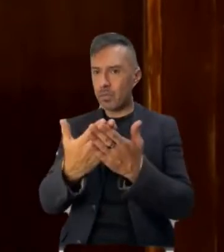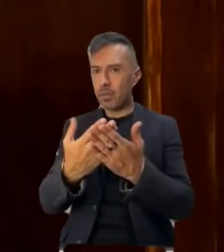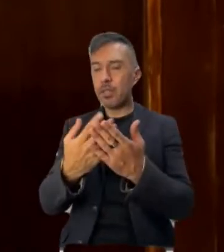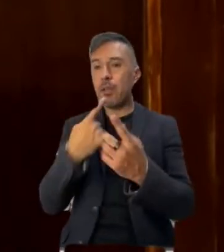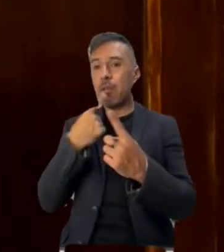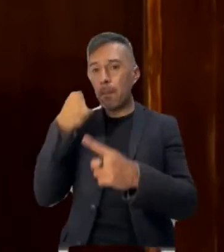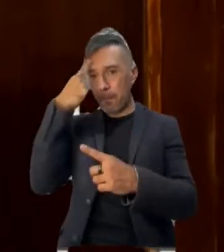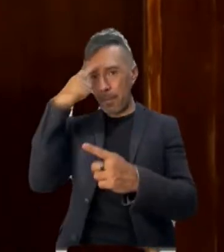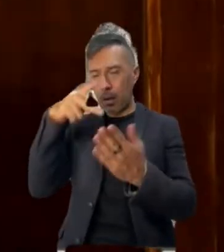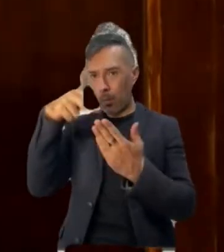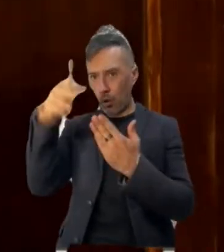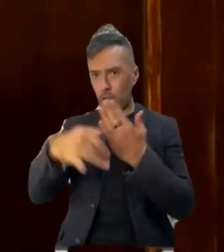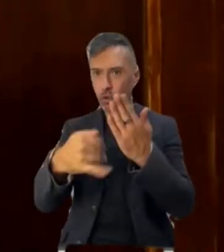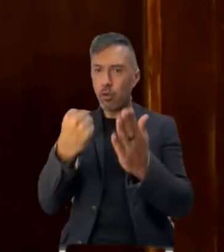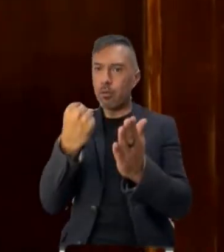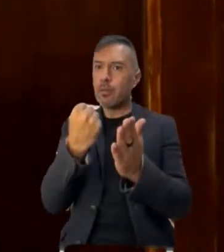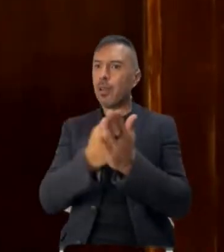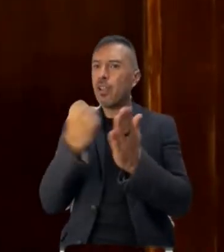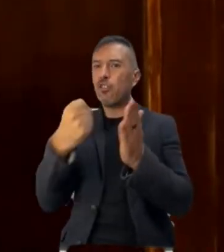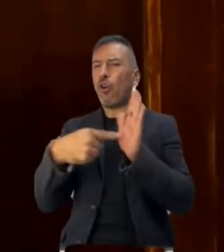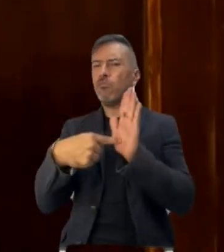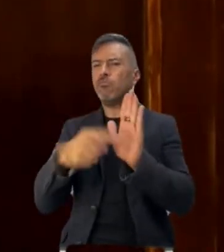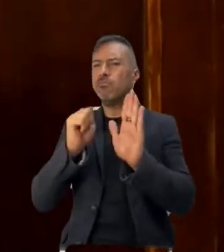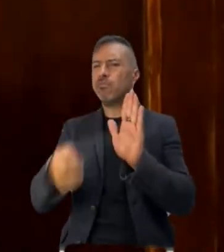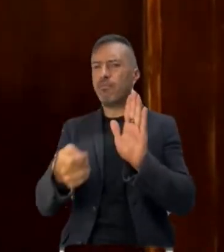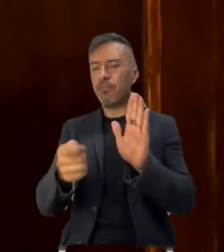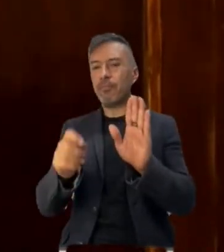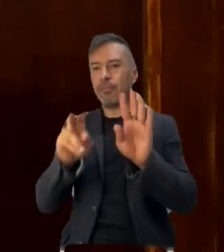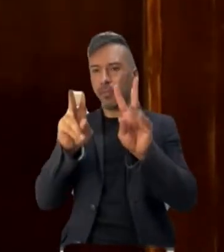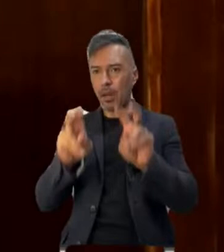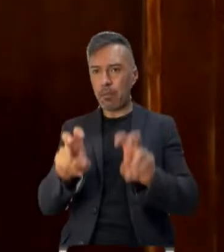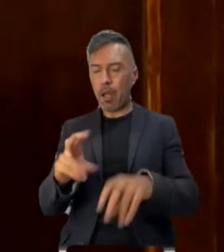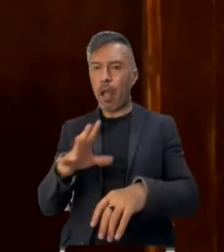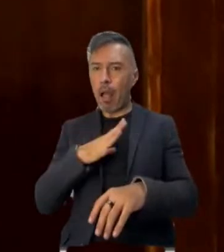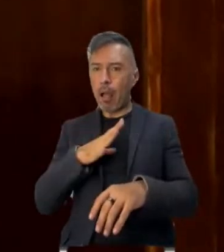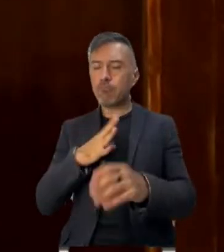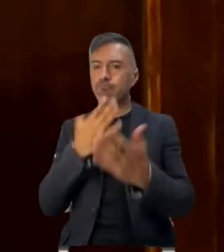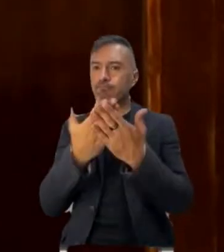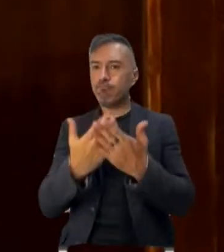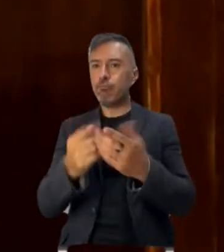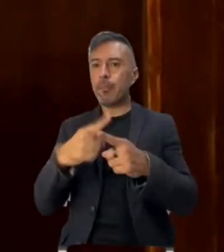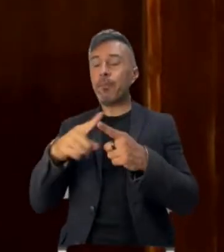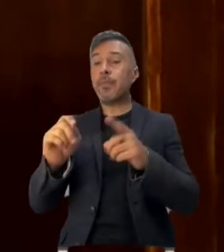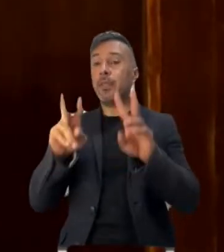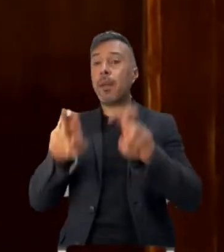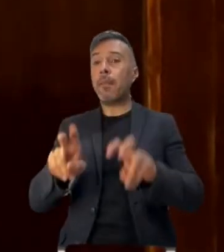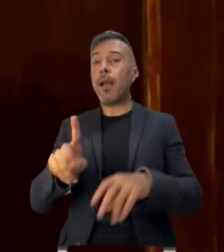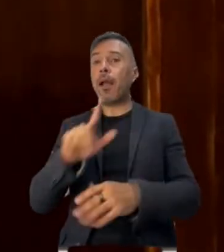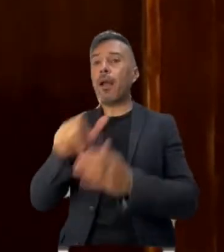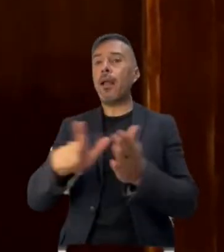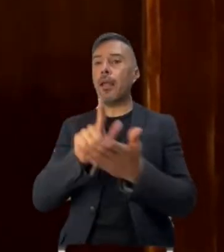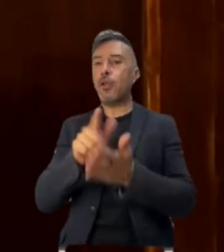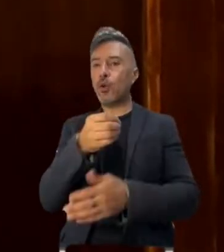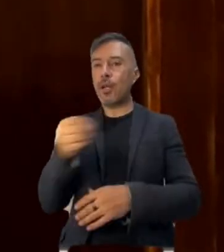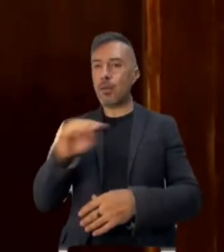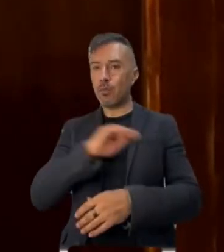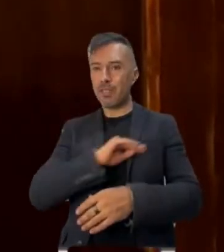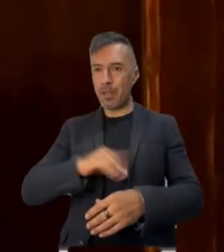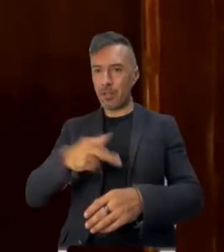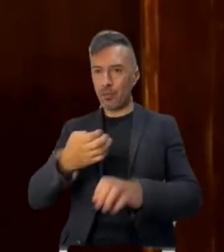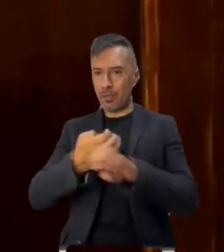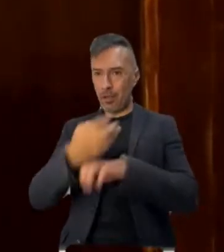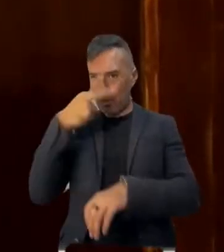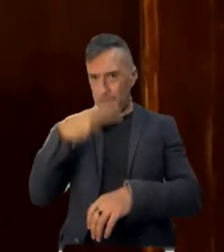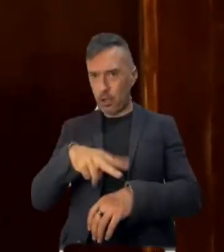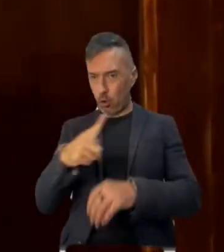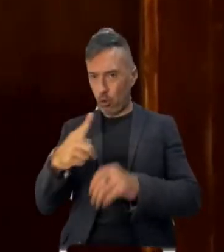proyecto de decreto por el que se reforman diversas disposiciones de la Ley Orgánica Municipal del Estado de México.